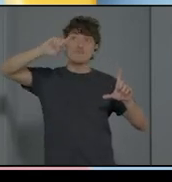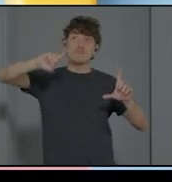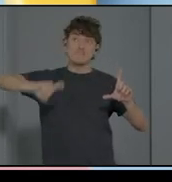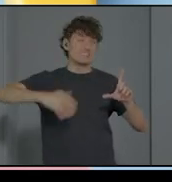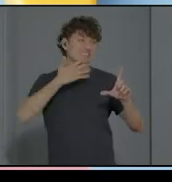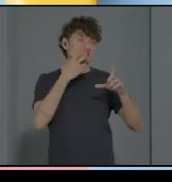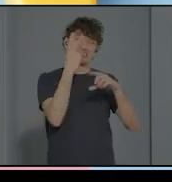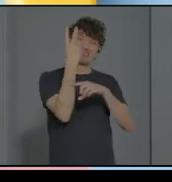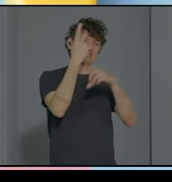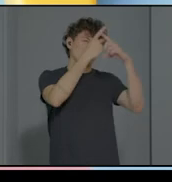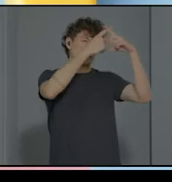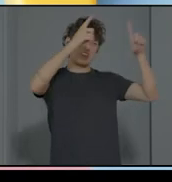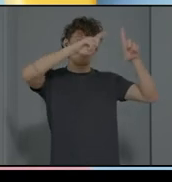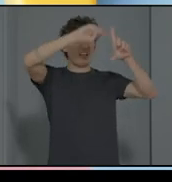parecido.